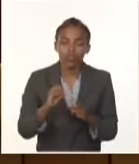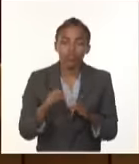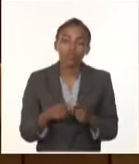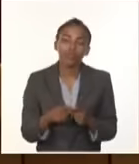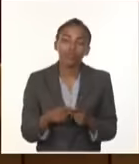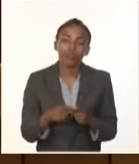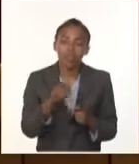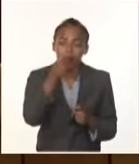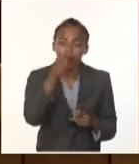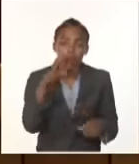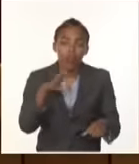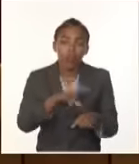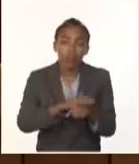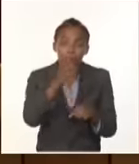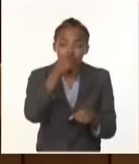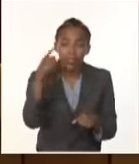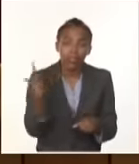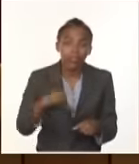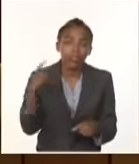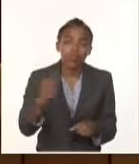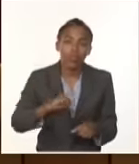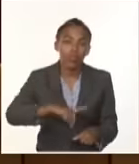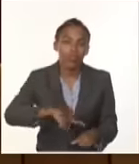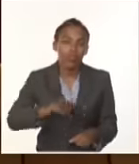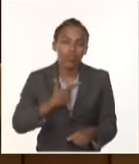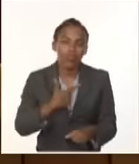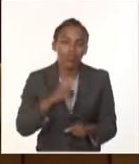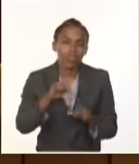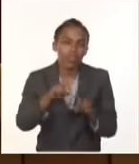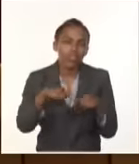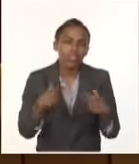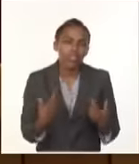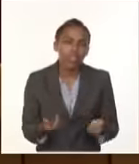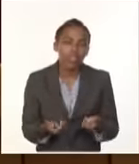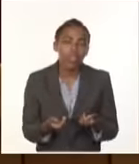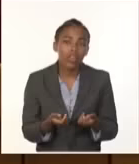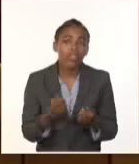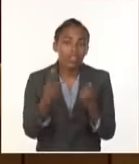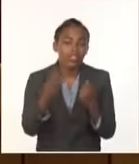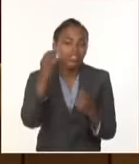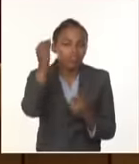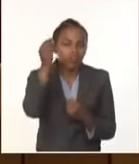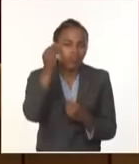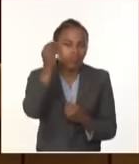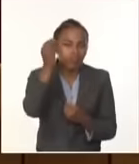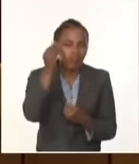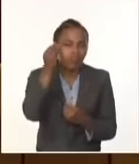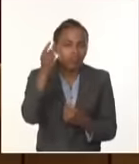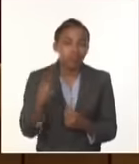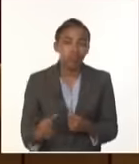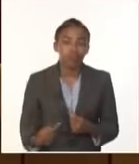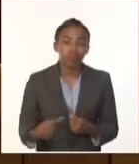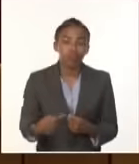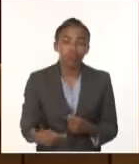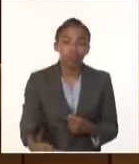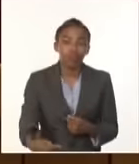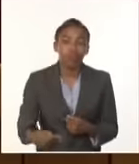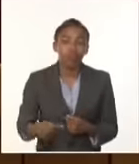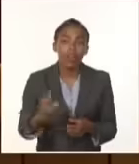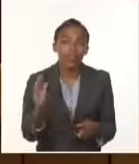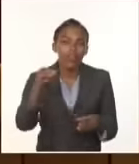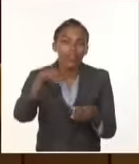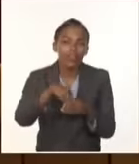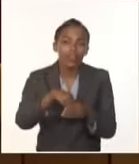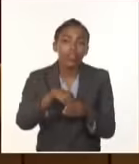colonización cultural es un fenómeno sobre el que es imprescindible reflexionar permanentemente y que involucra a